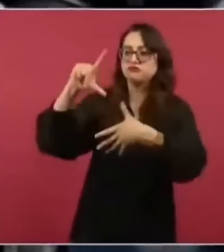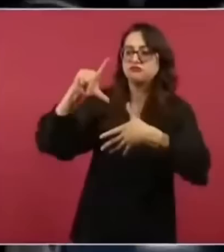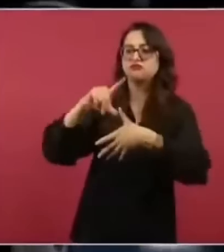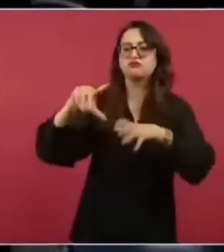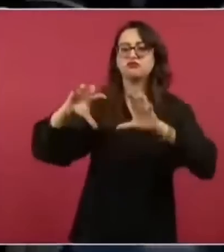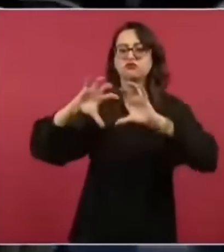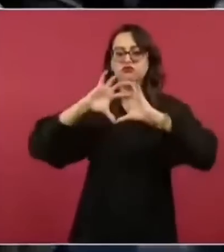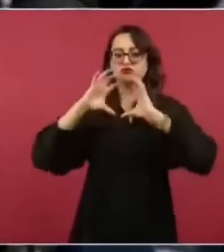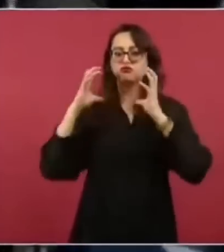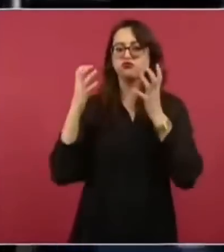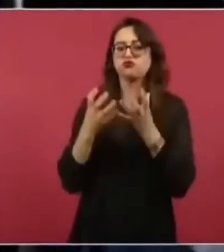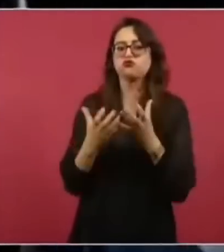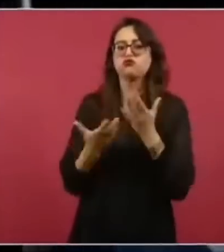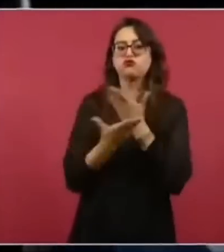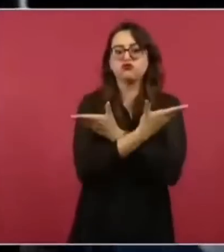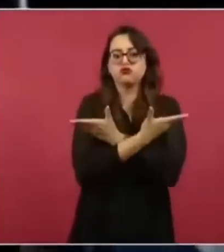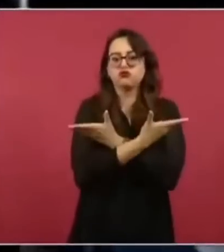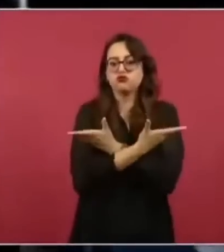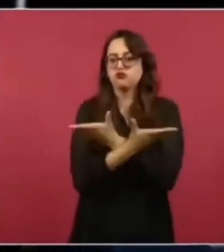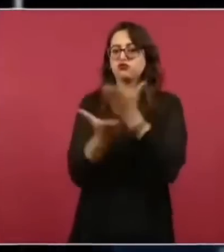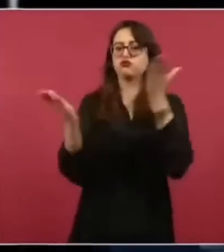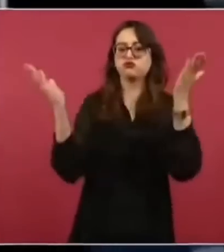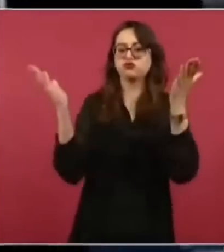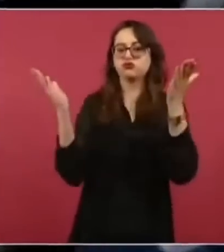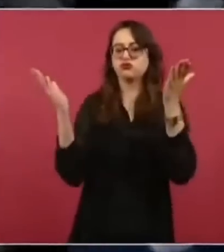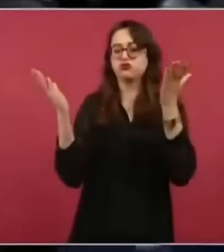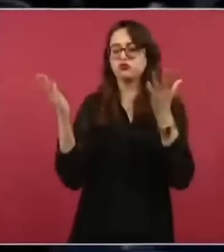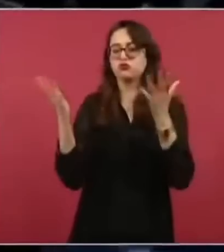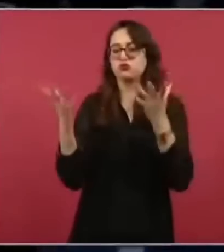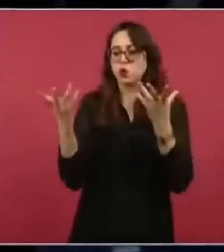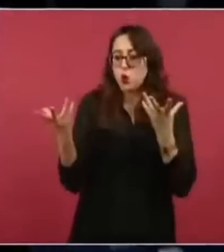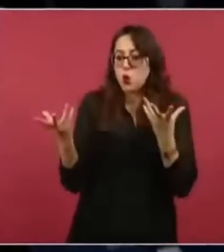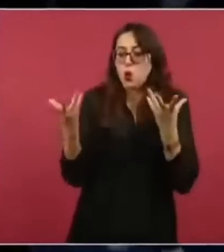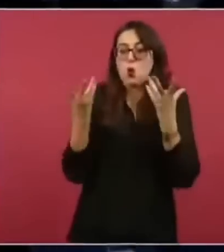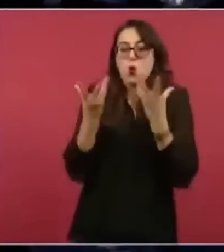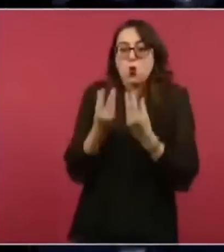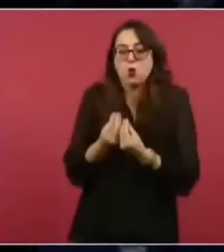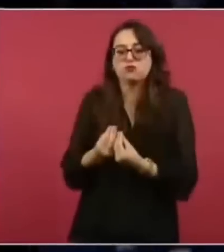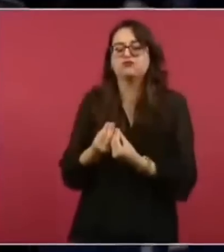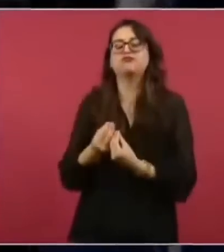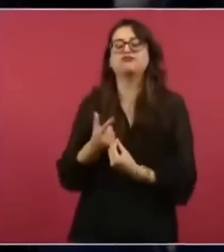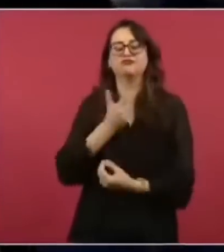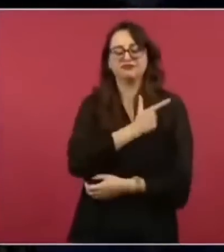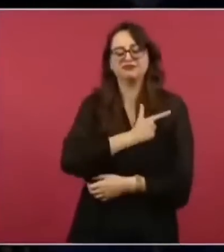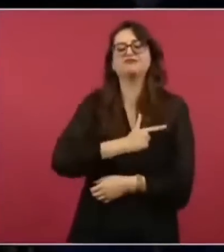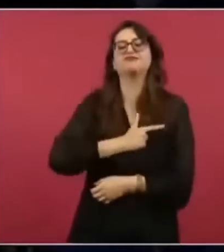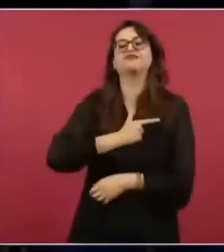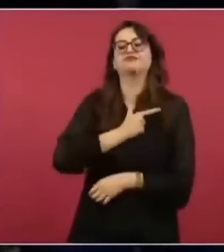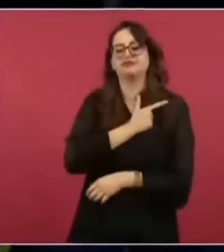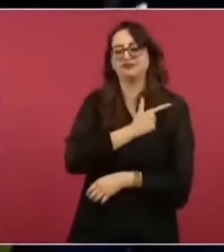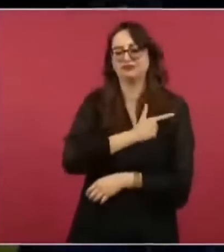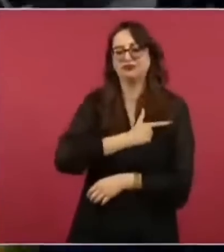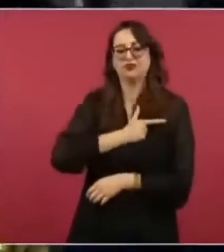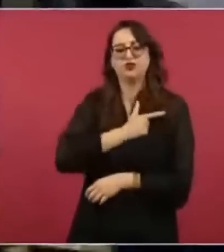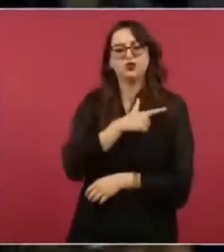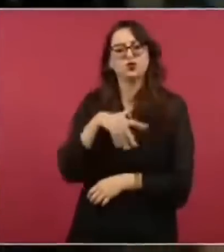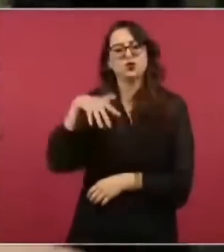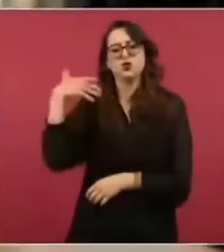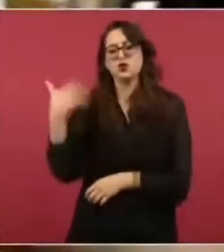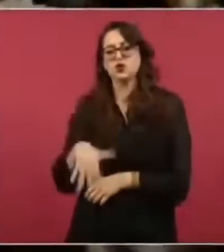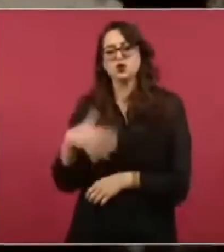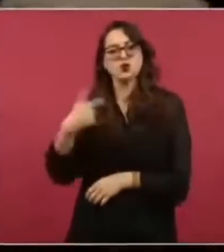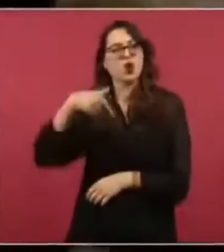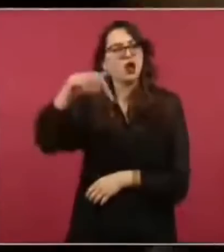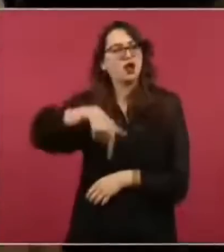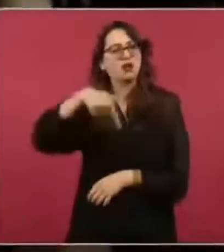Me da mucho gusto estar con ustedes en esta histórica